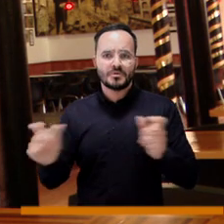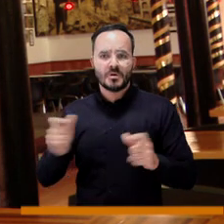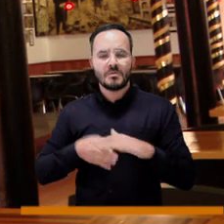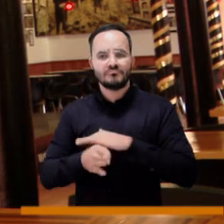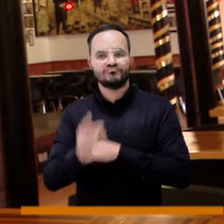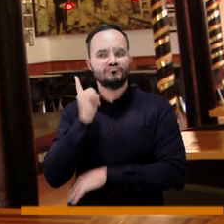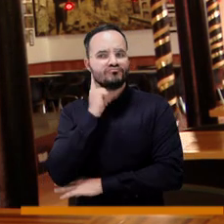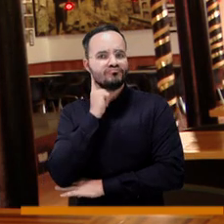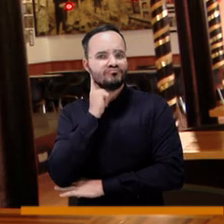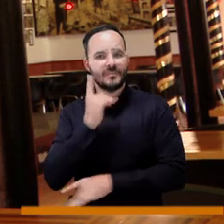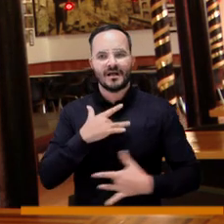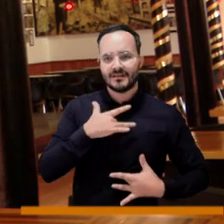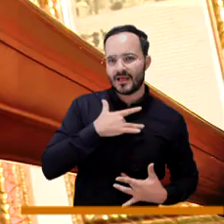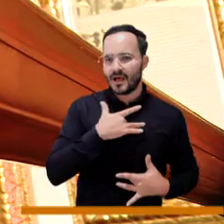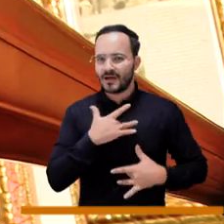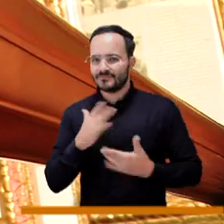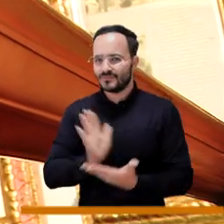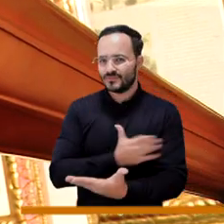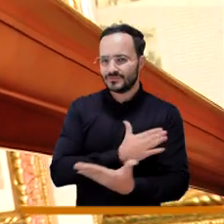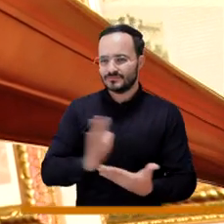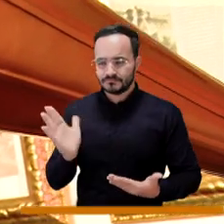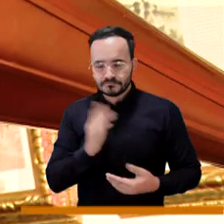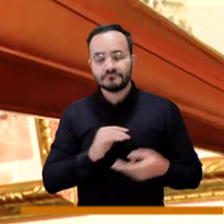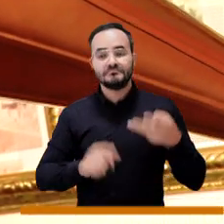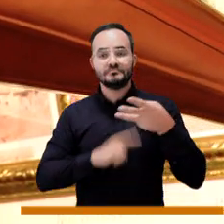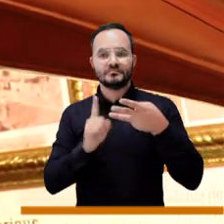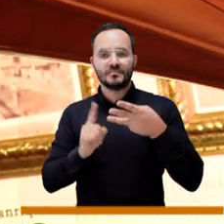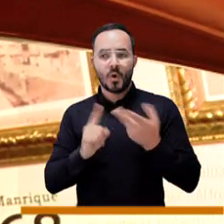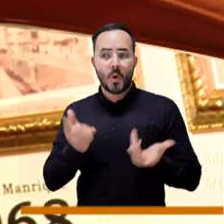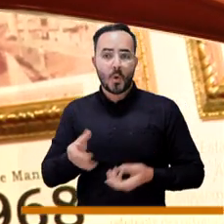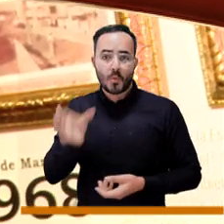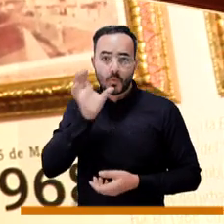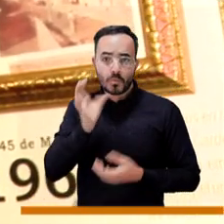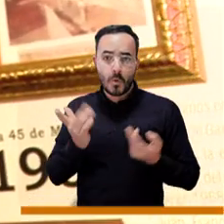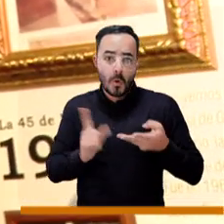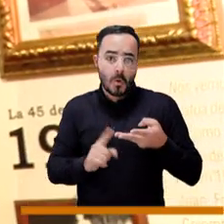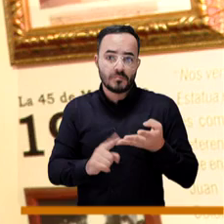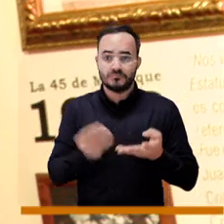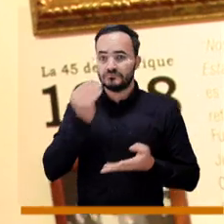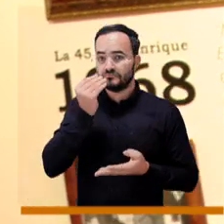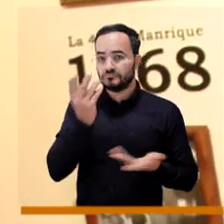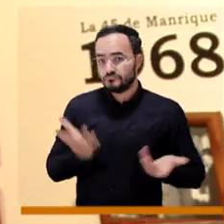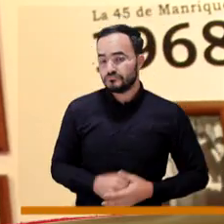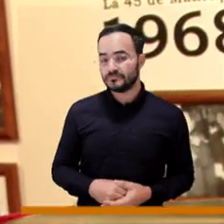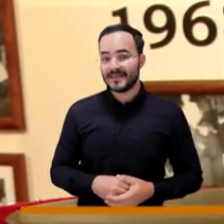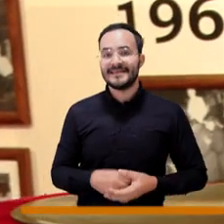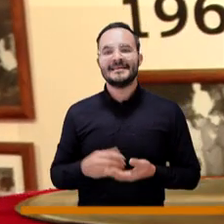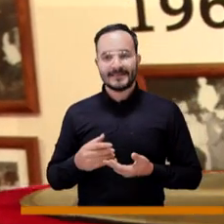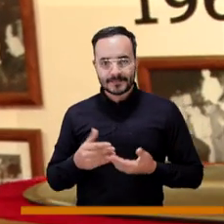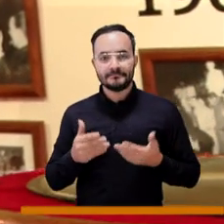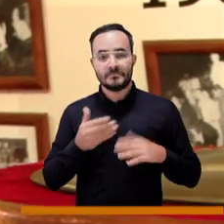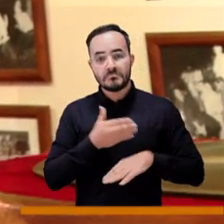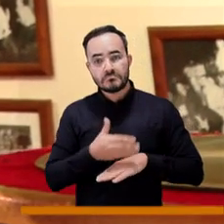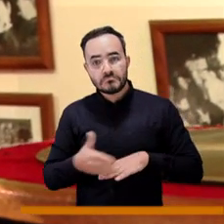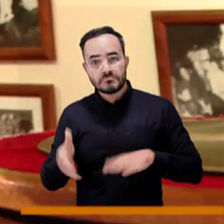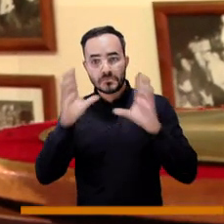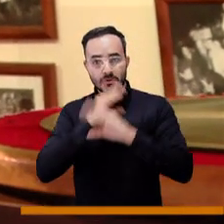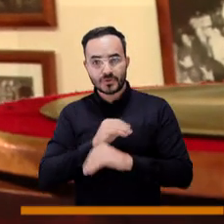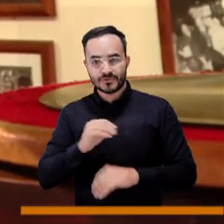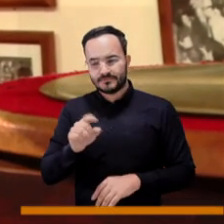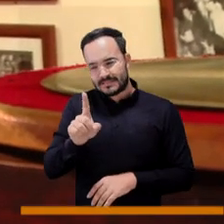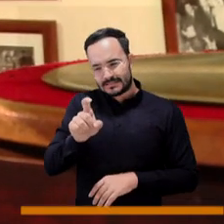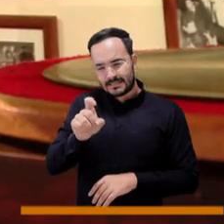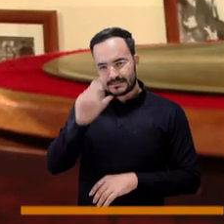personas pueden venir a escuchar la música del tango, tomarse algo si lo desea, comer algo también. Y en las noches